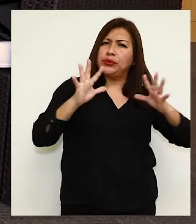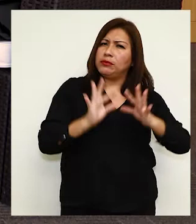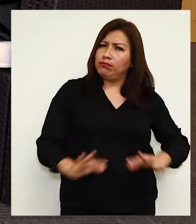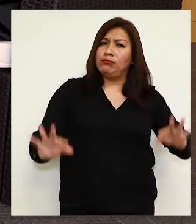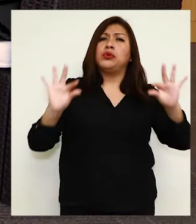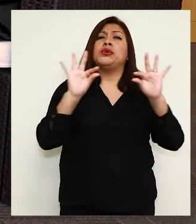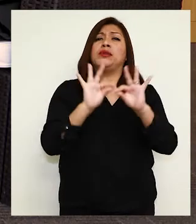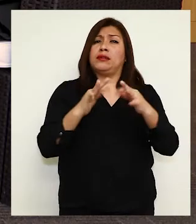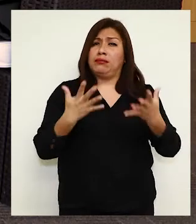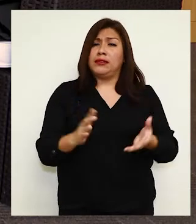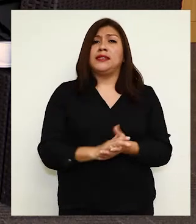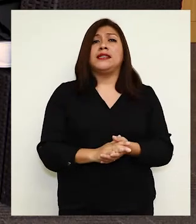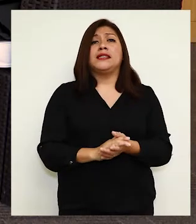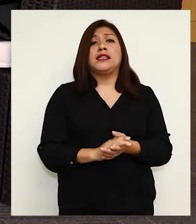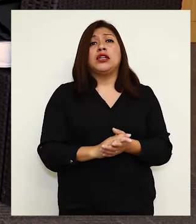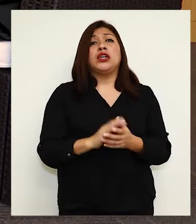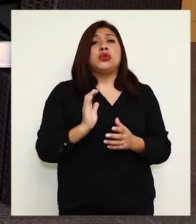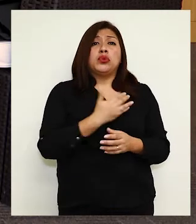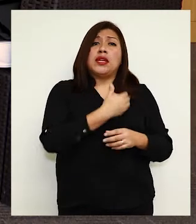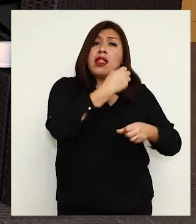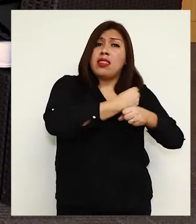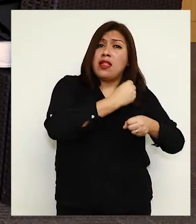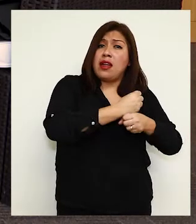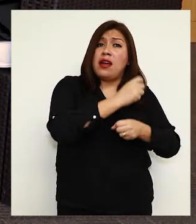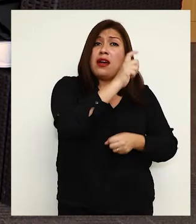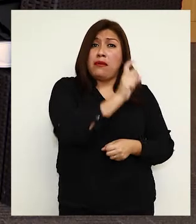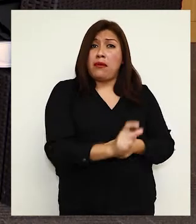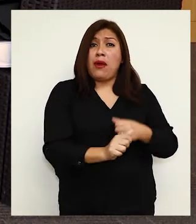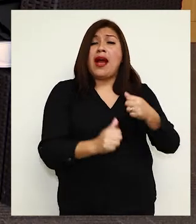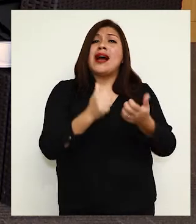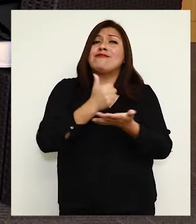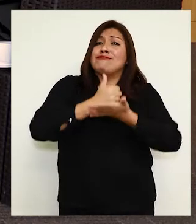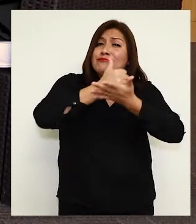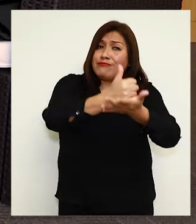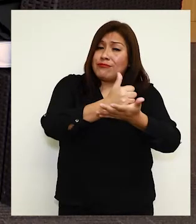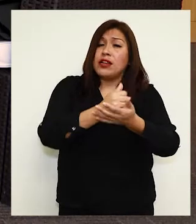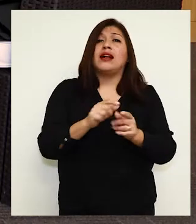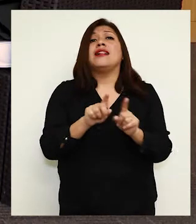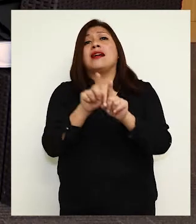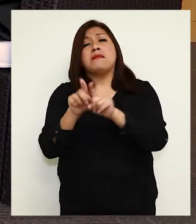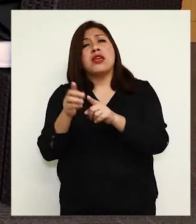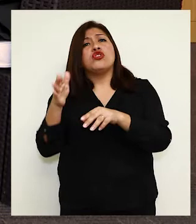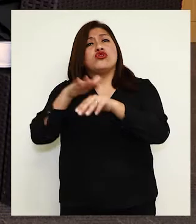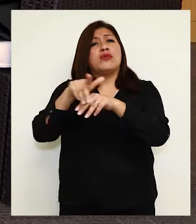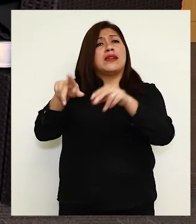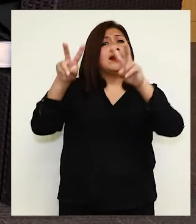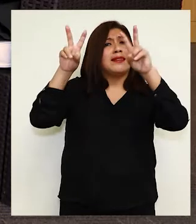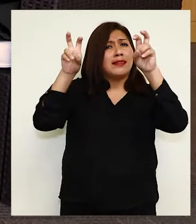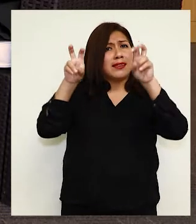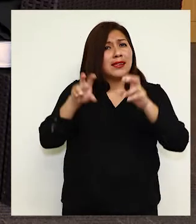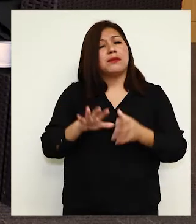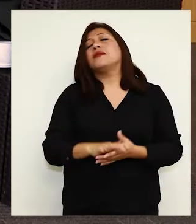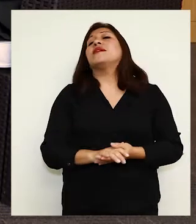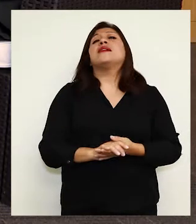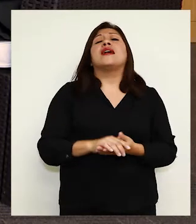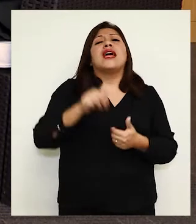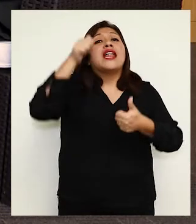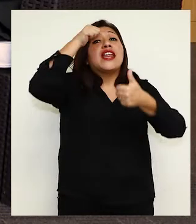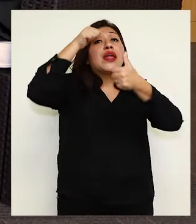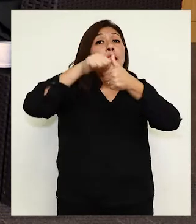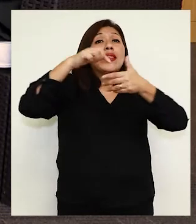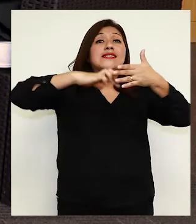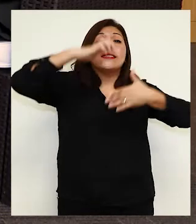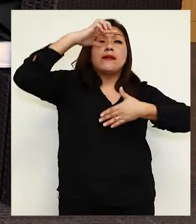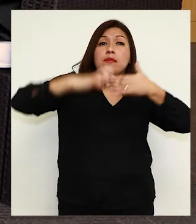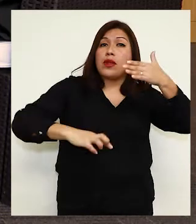el trabajo de nuestras trabajadoras sociales orientados a lo que es facilitar el contexto. Recuerden que el programa de